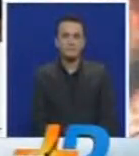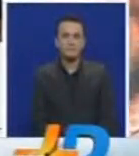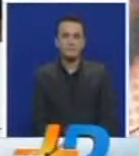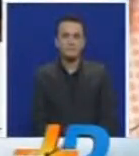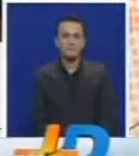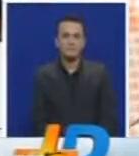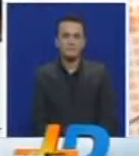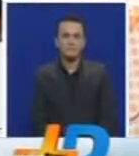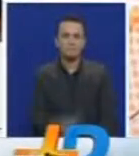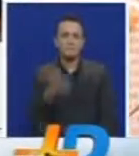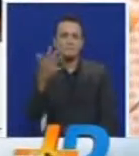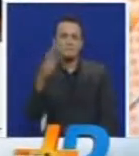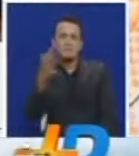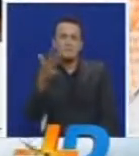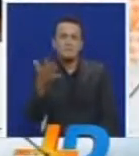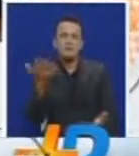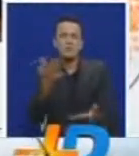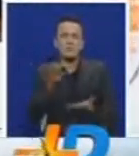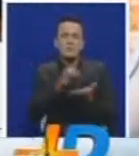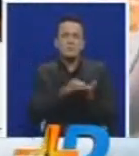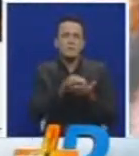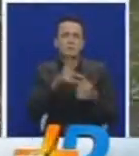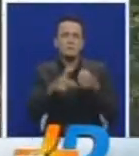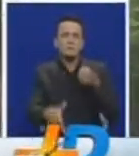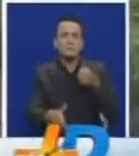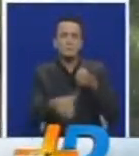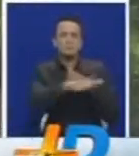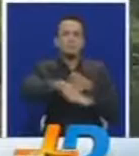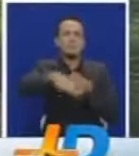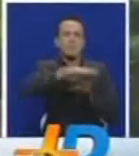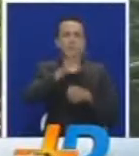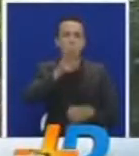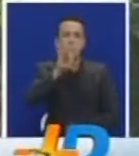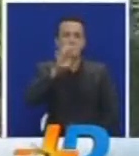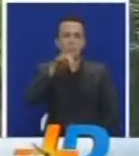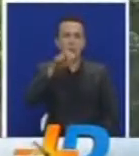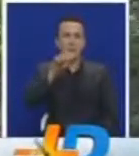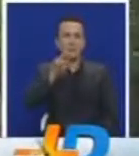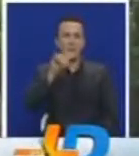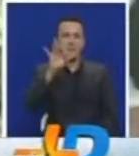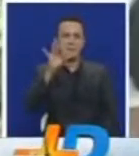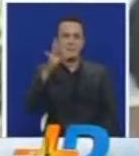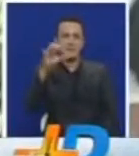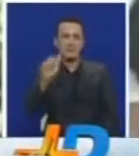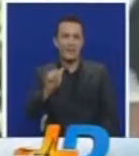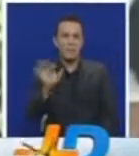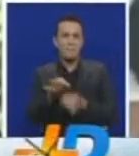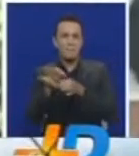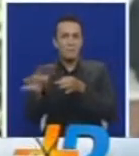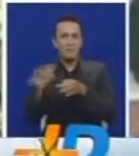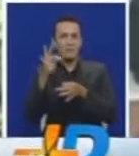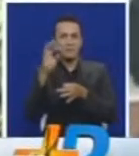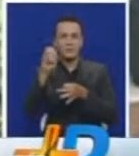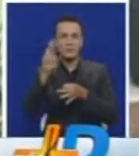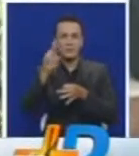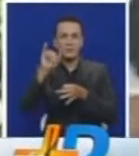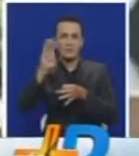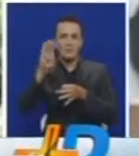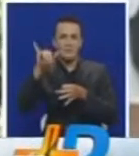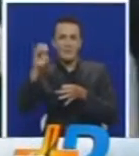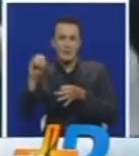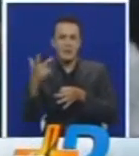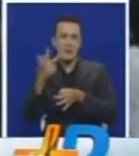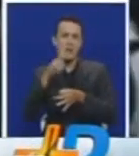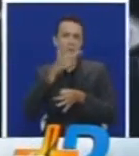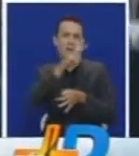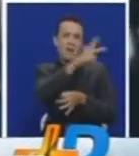El accidente se presentó en este sitio, conocido como Buenavista, en la vía que de Toribío conduce a Jambaló. El bus rodó por un precipicio de 80